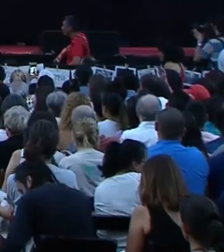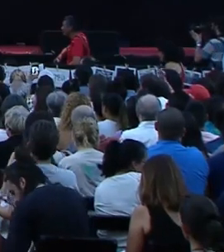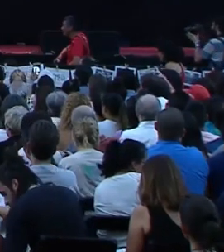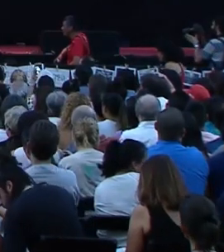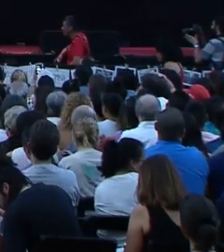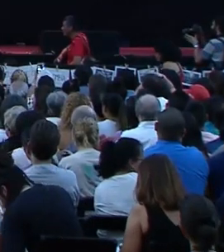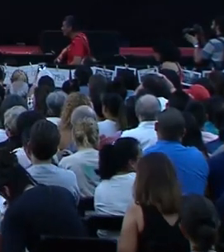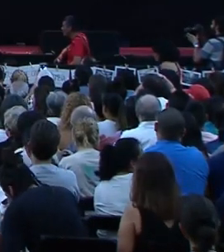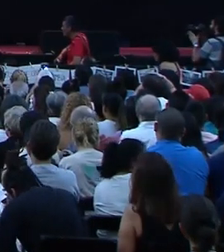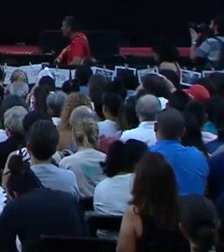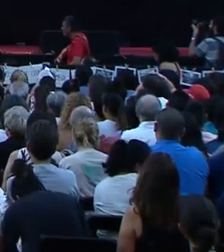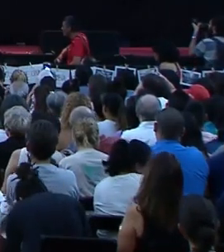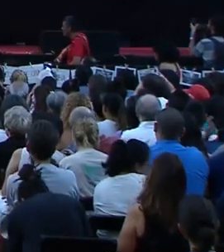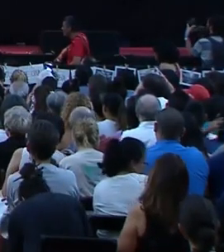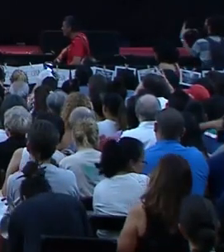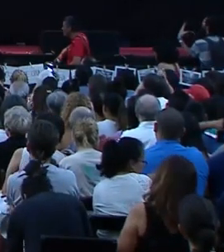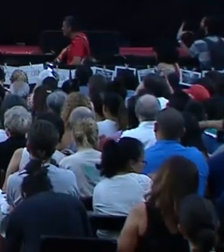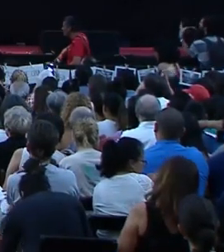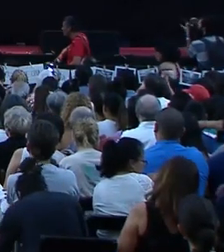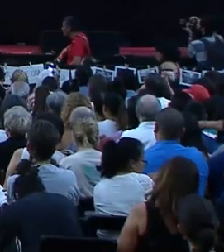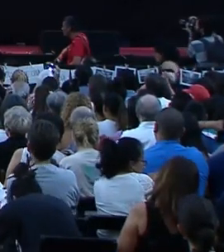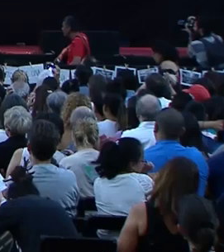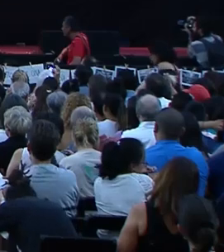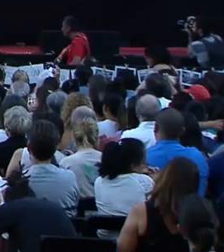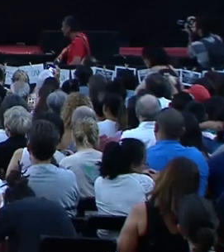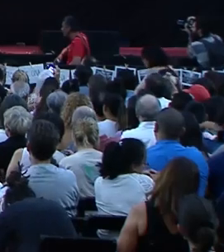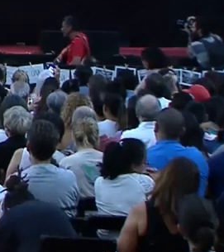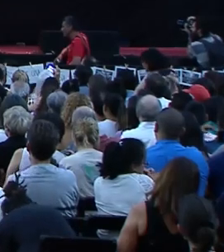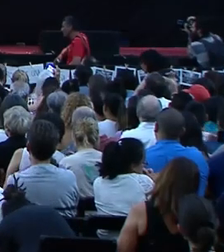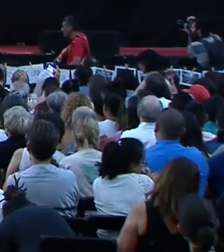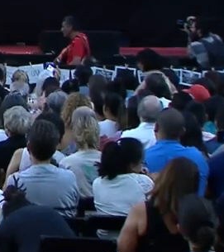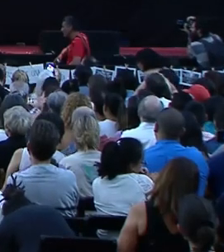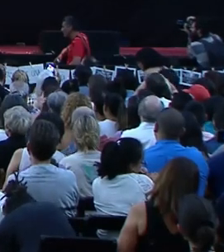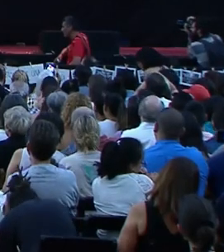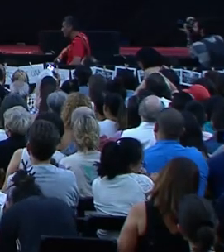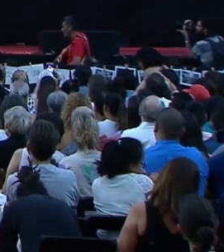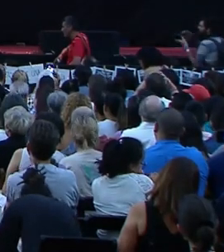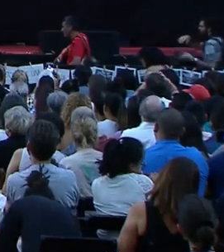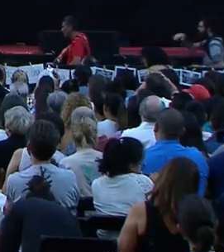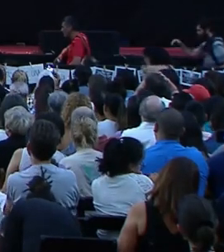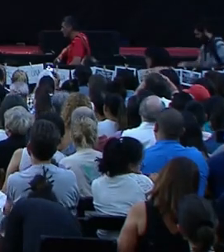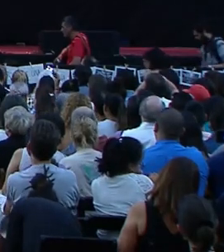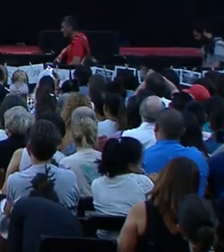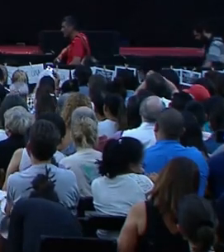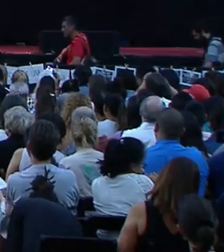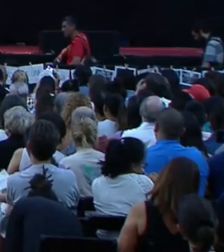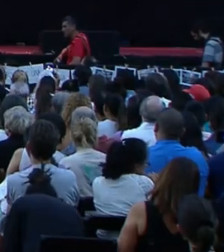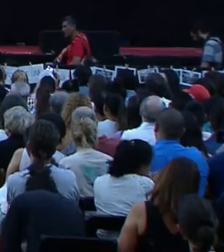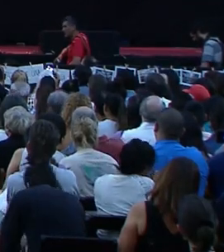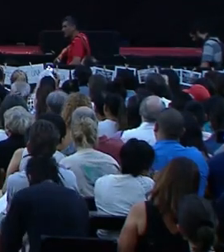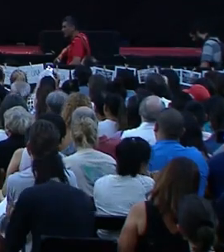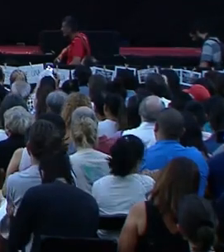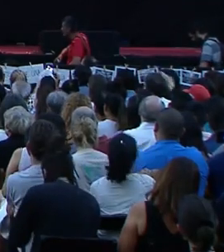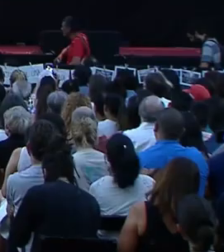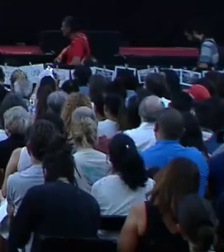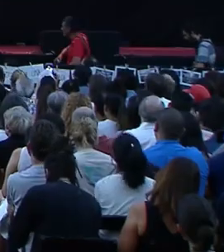envilecido, ni nos hemos convertido en todo aquello contra los que nos levantamos. No nos perdonan que estemos